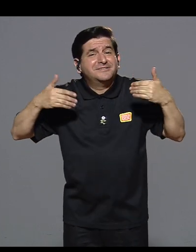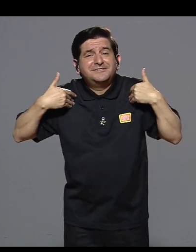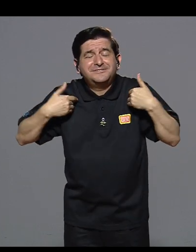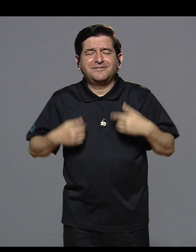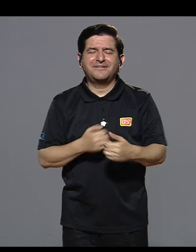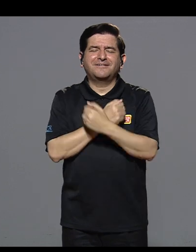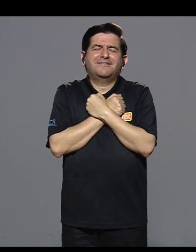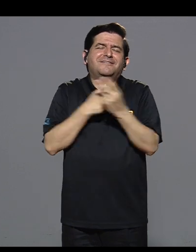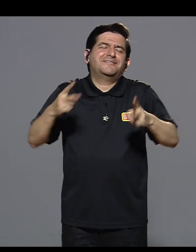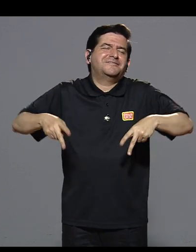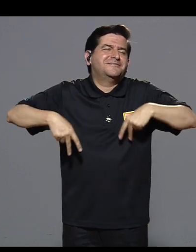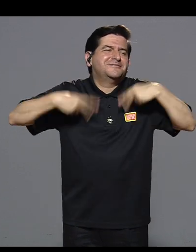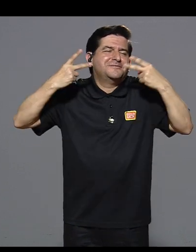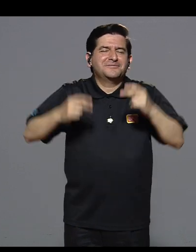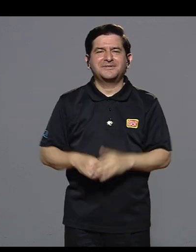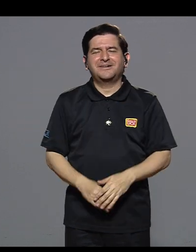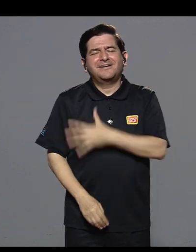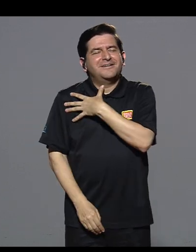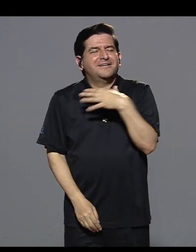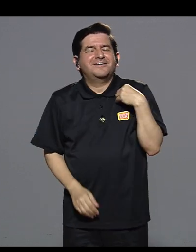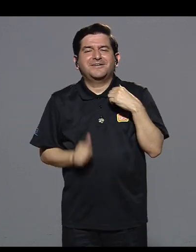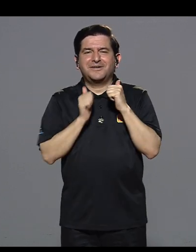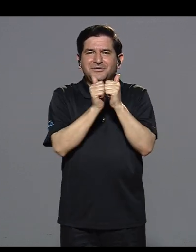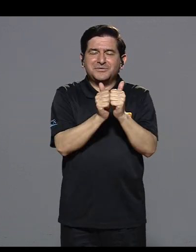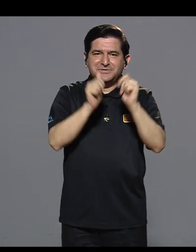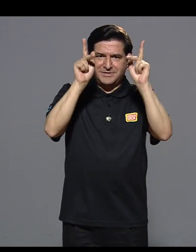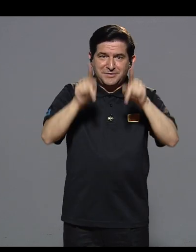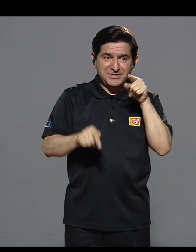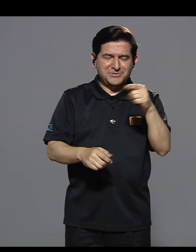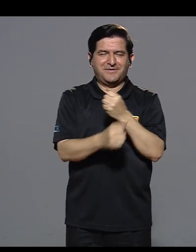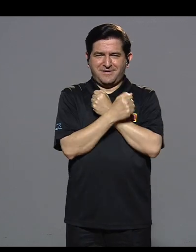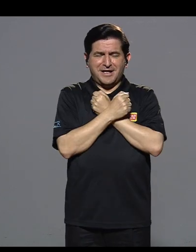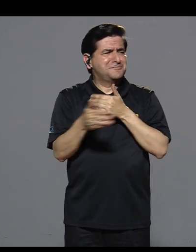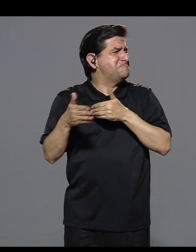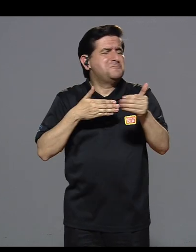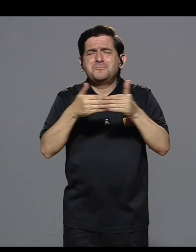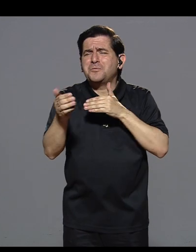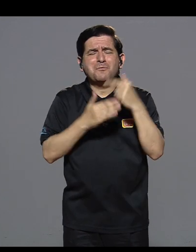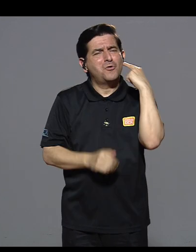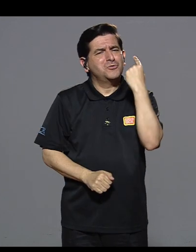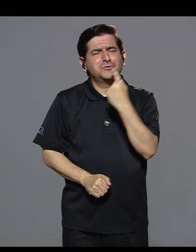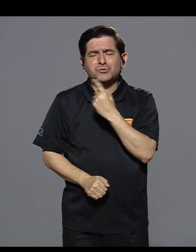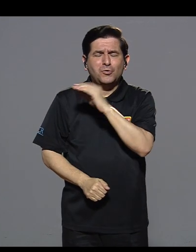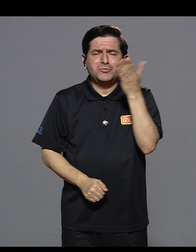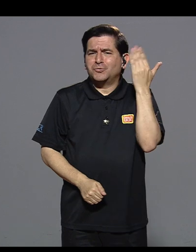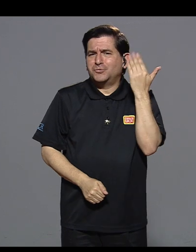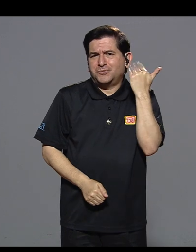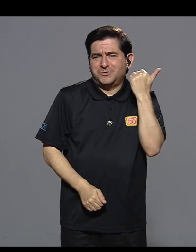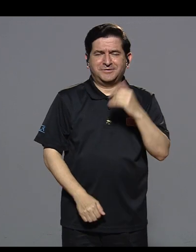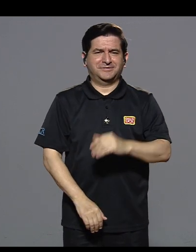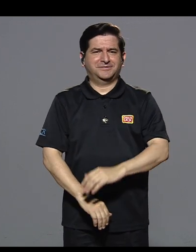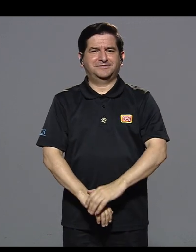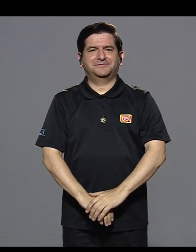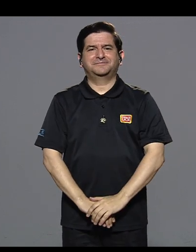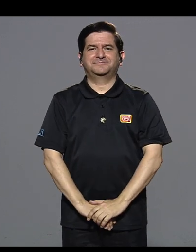feliz, ama la vida y le encanta estar con las personas que ella ama, no importa si son sordos o si son